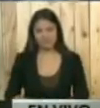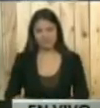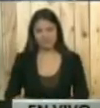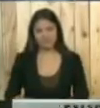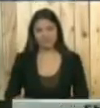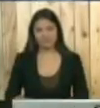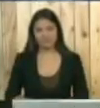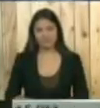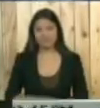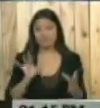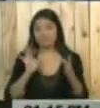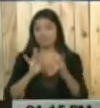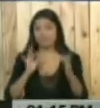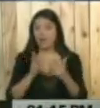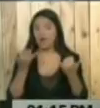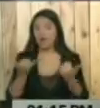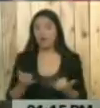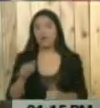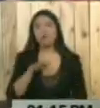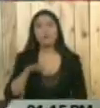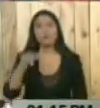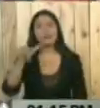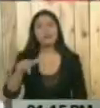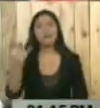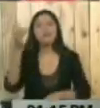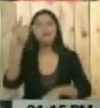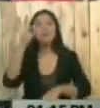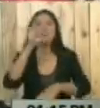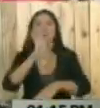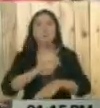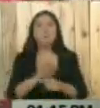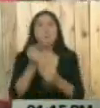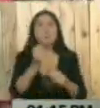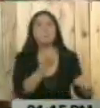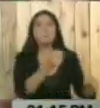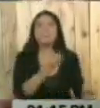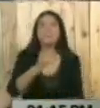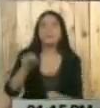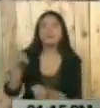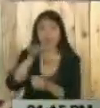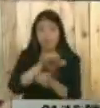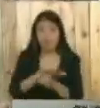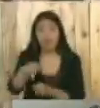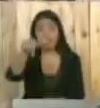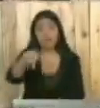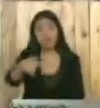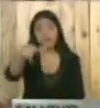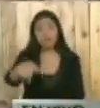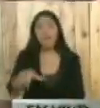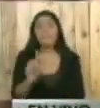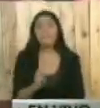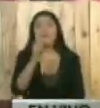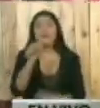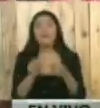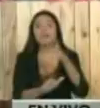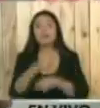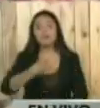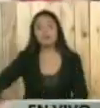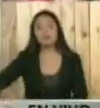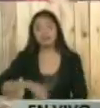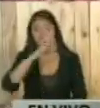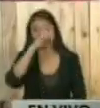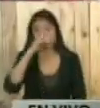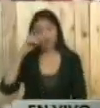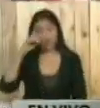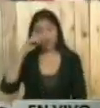Amigo directo desde la ciudad de Tucupita, en el Delta Macuro, donde el día de hoy el primer vicepresidente del Partido Socialista Unido